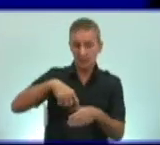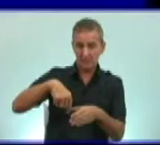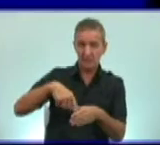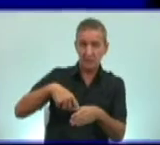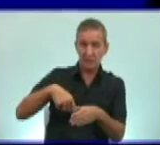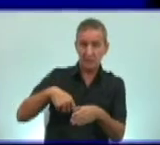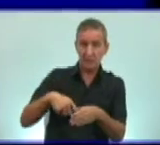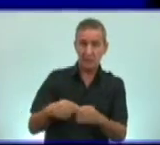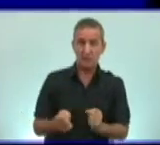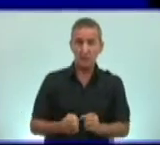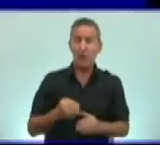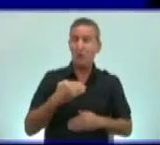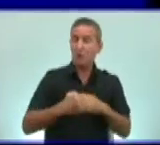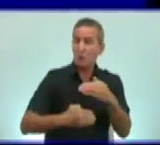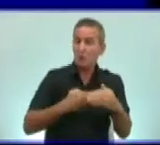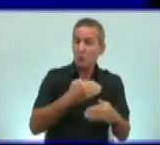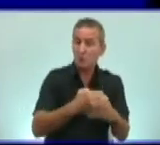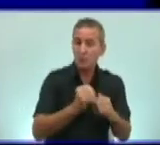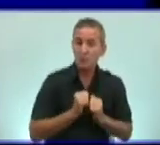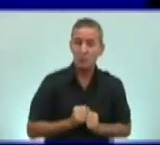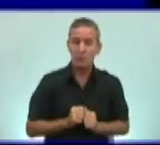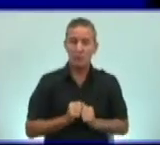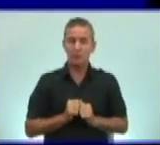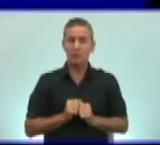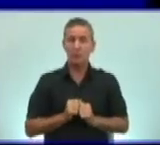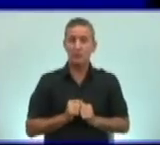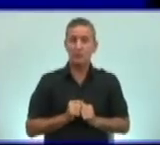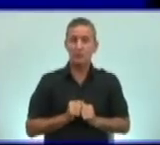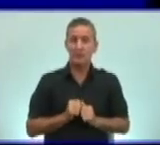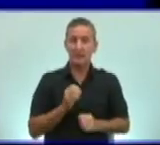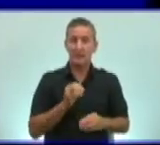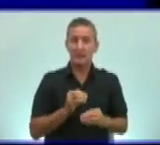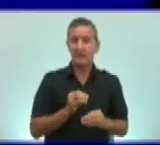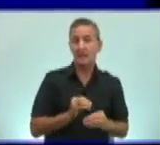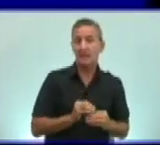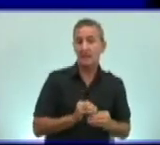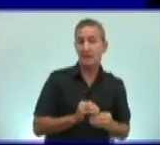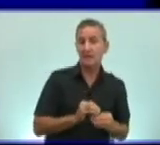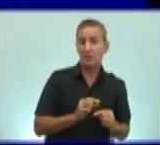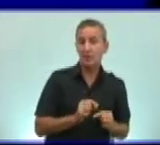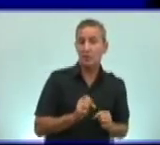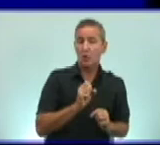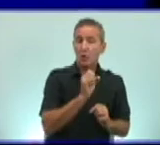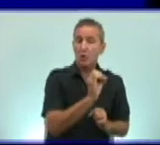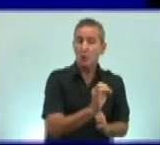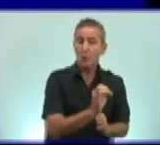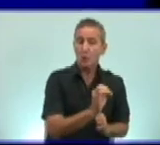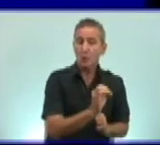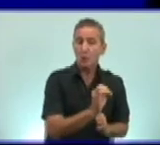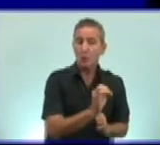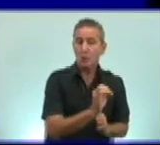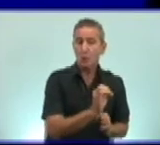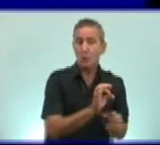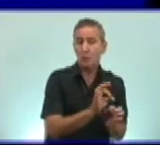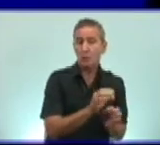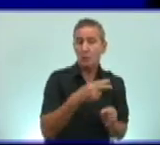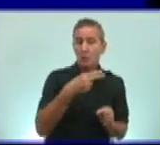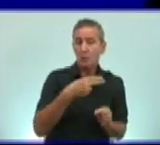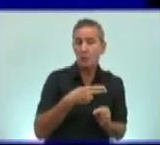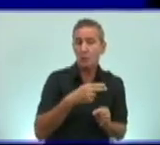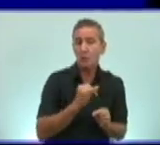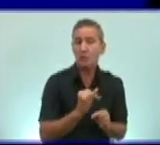Aquí va a ocurrir un proceso protolítico, es decir, la transferencia de un protón hidrógeno. ¿Qué pasaría? El protón